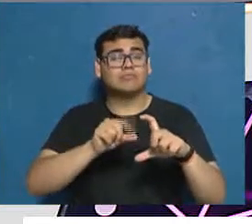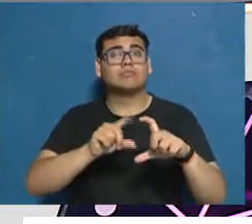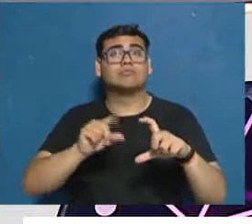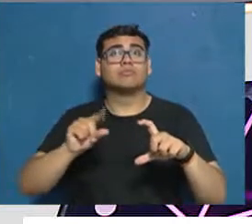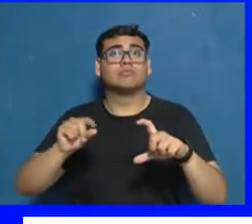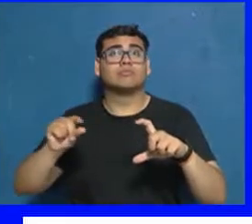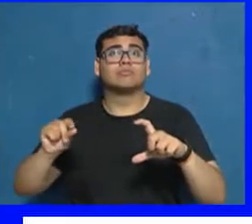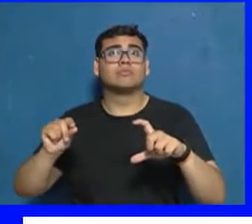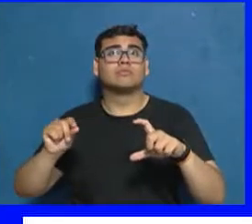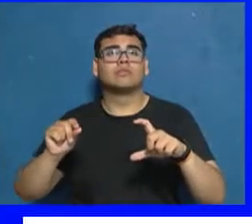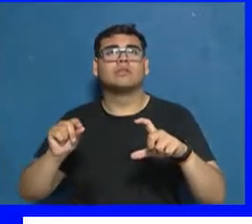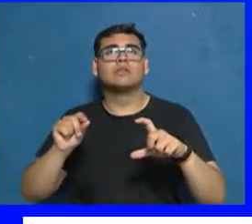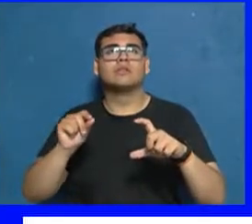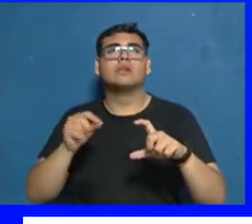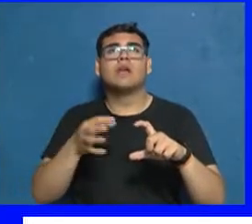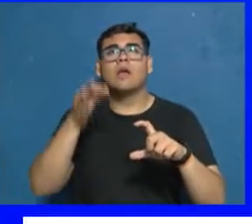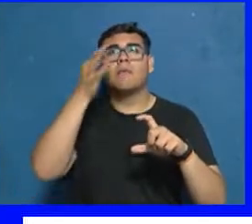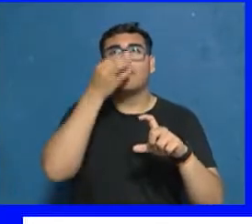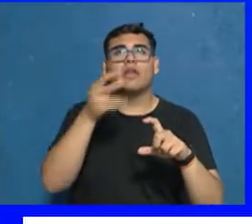se puede desprender que el